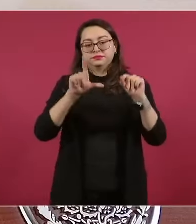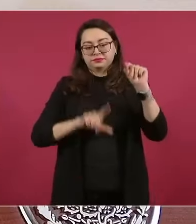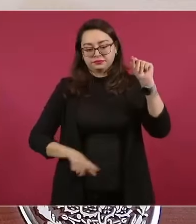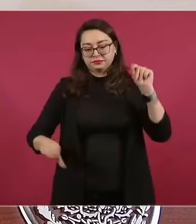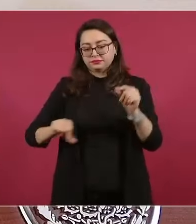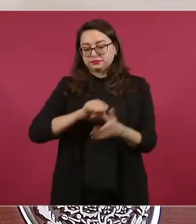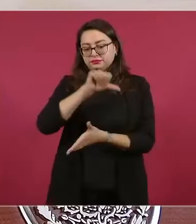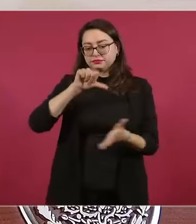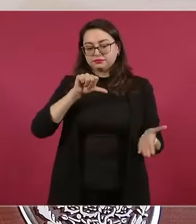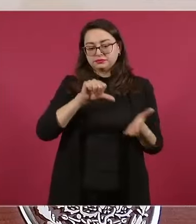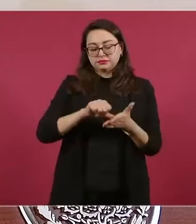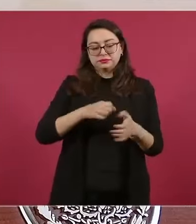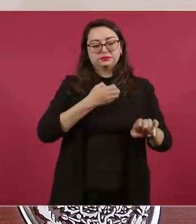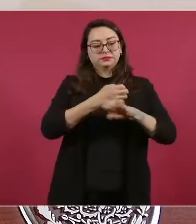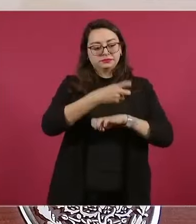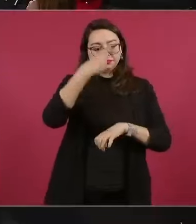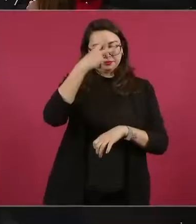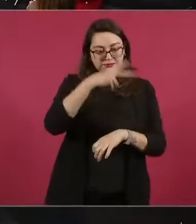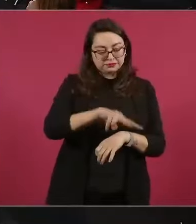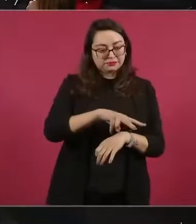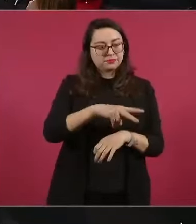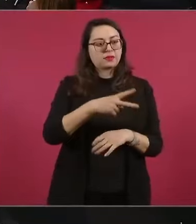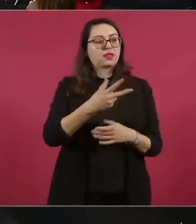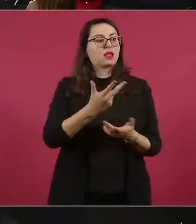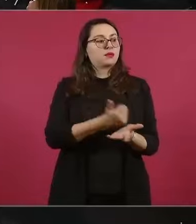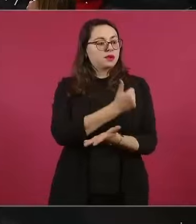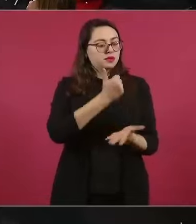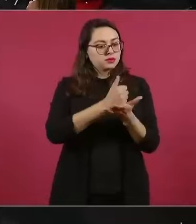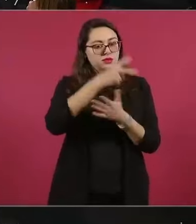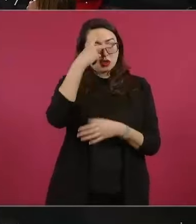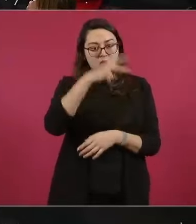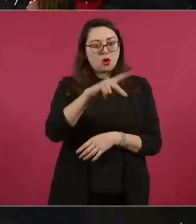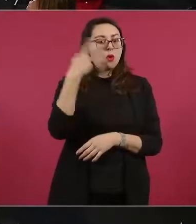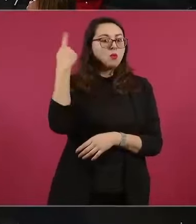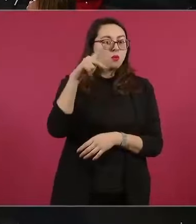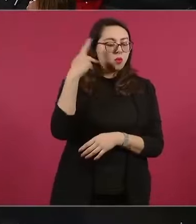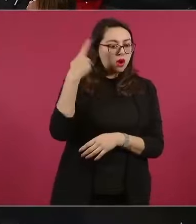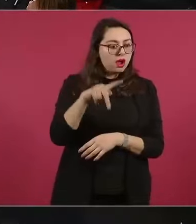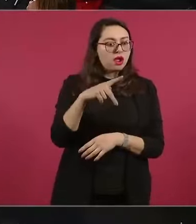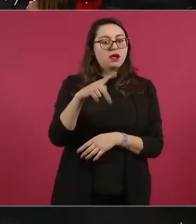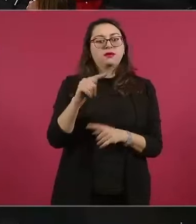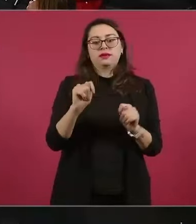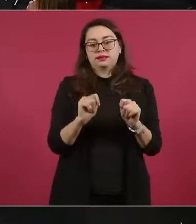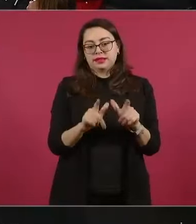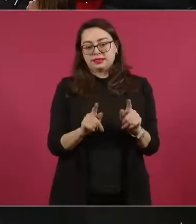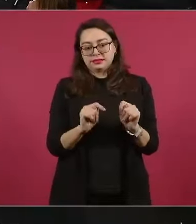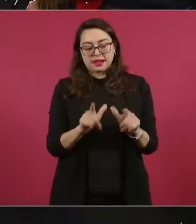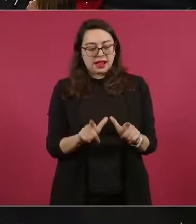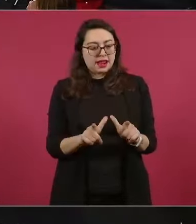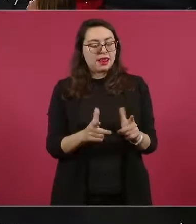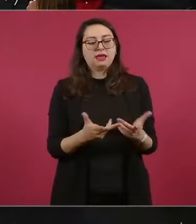de la Ciudad de México, del Estado de México, de Puebla, de Tlaxcala,